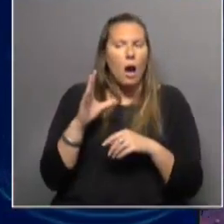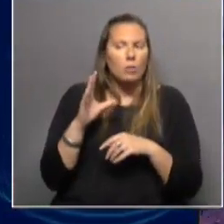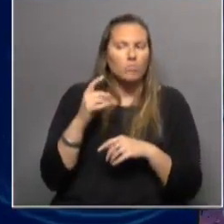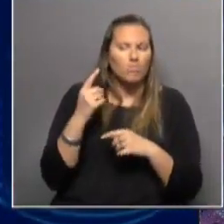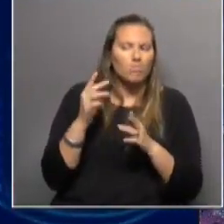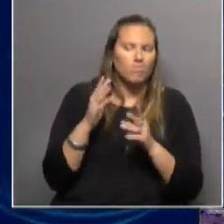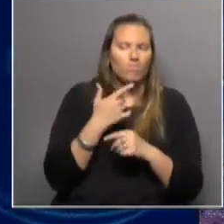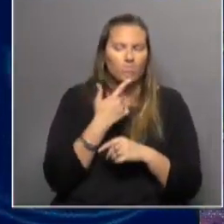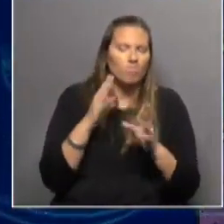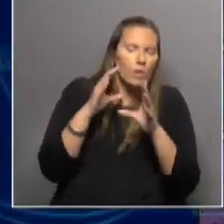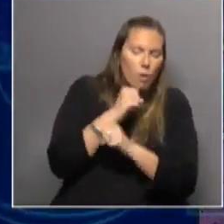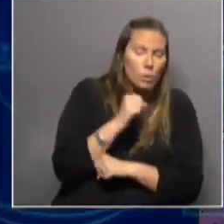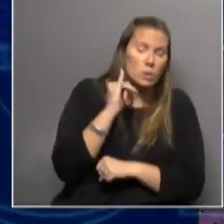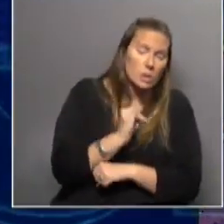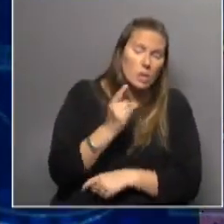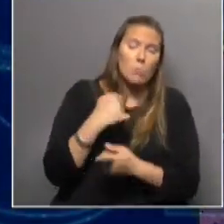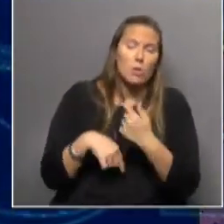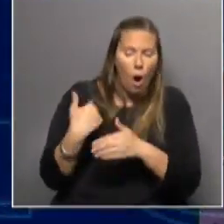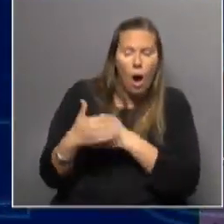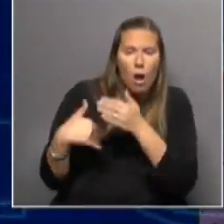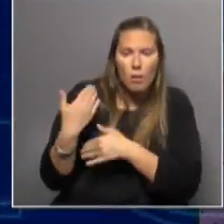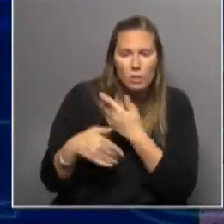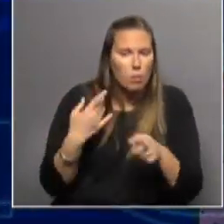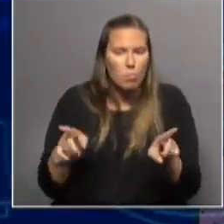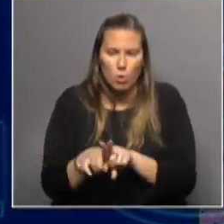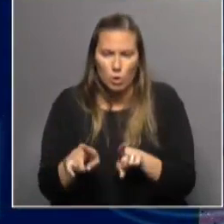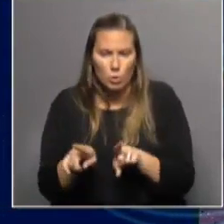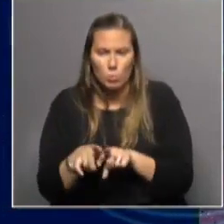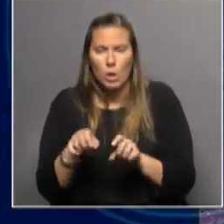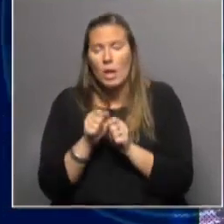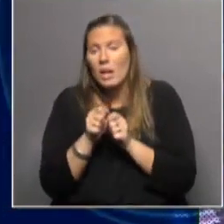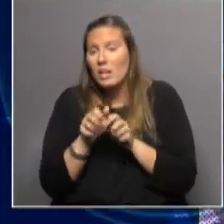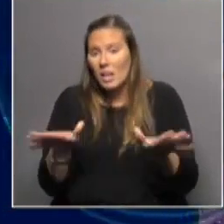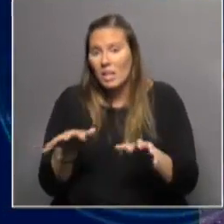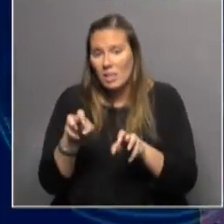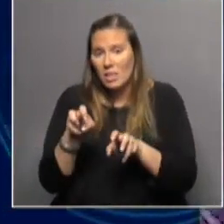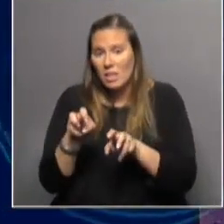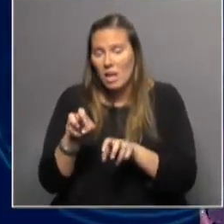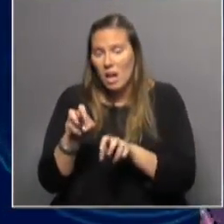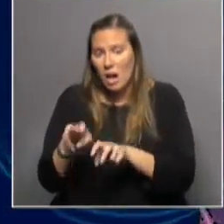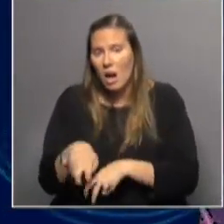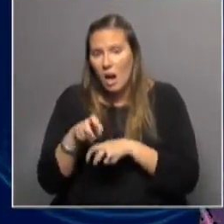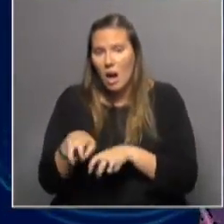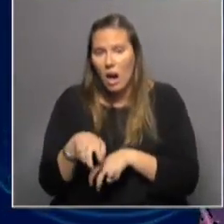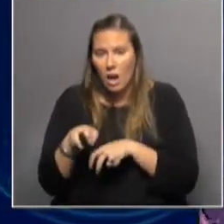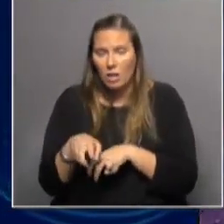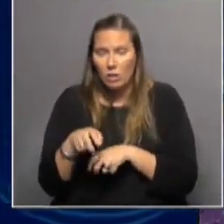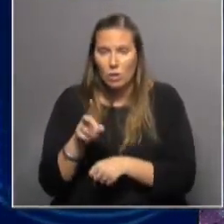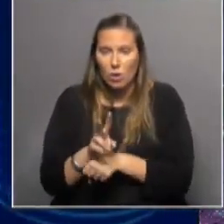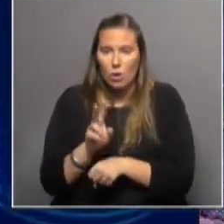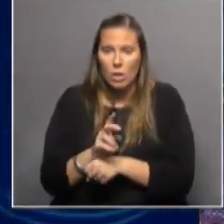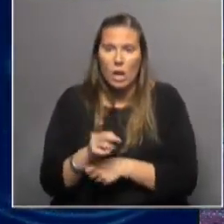pero vamos avanzando porque la red de agroecología es decir la construcción de redes es